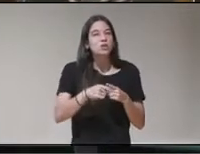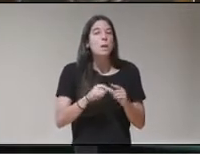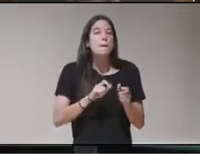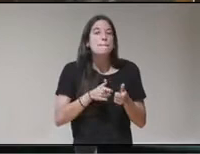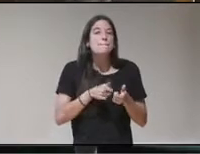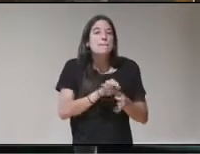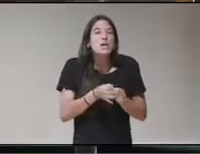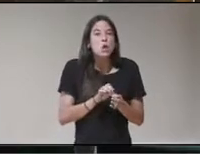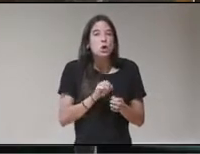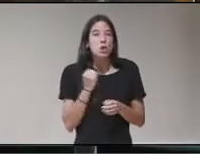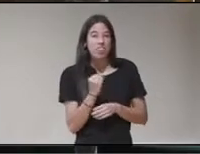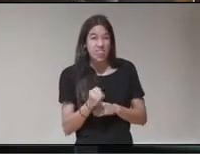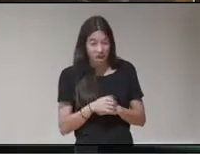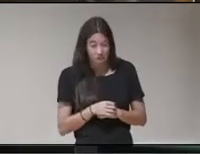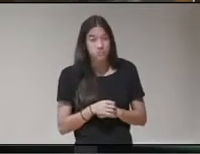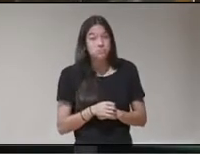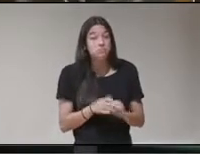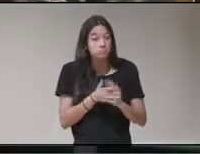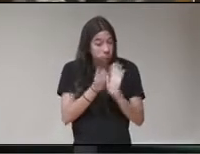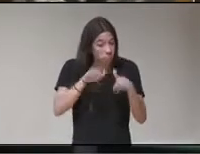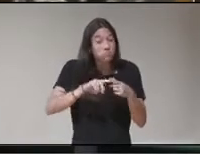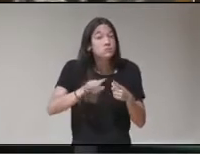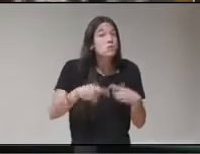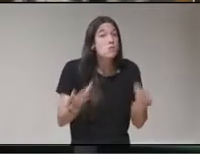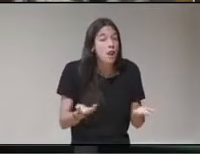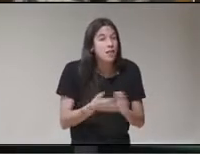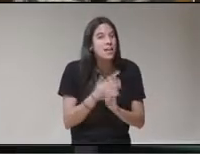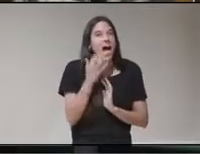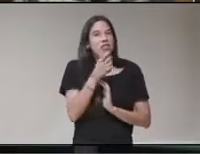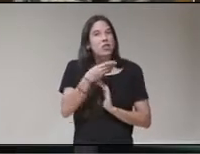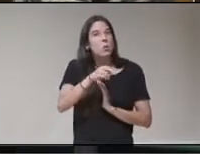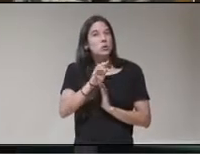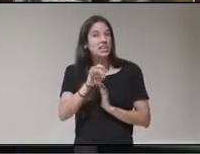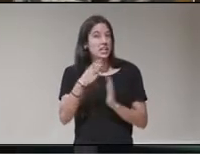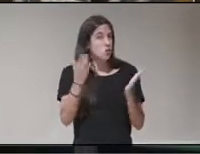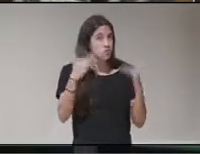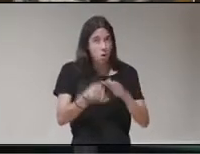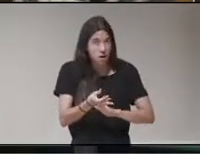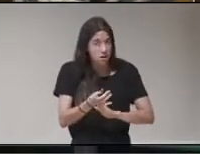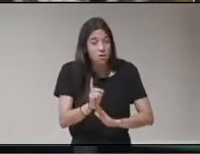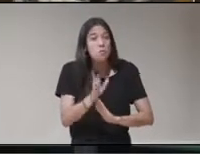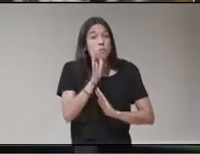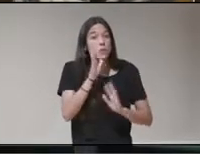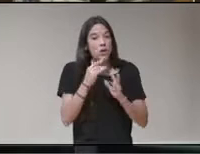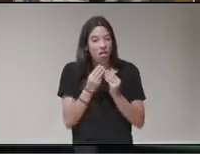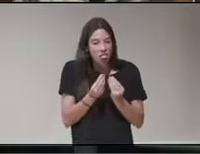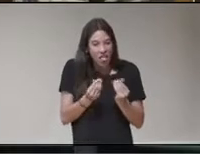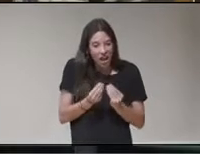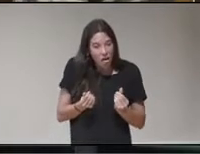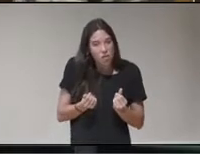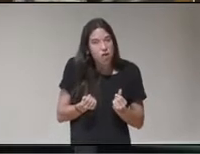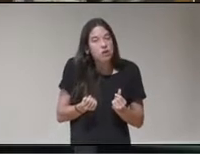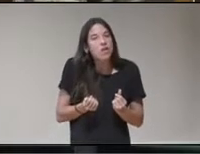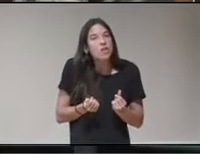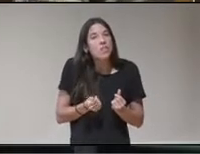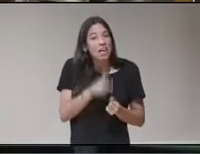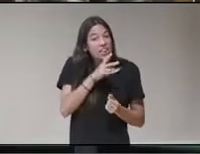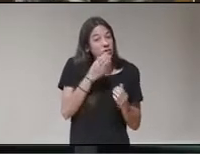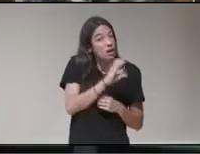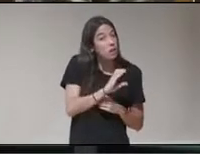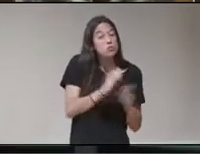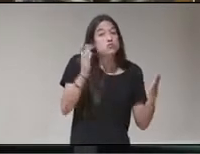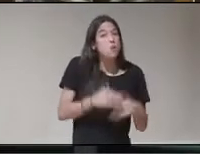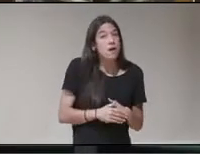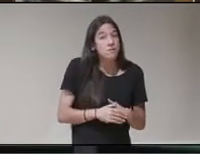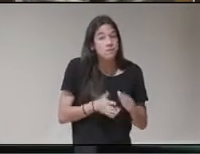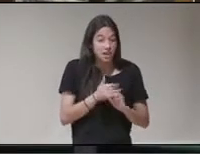¿Y entonces qué ocurre? Que claro, no se produce ácido butírico, porque ya no hay degradación de los hidratos de carbono. En el